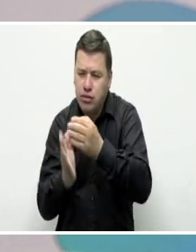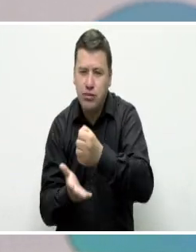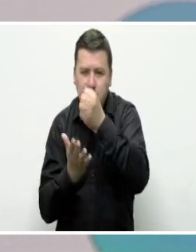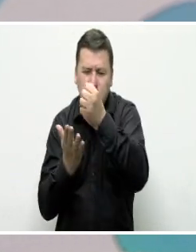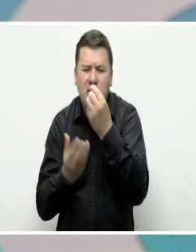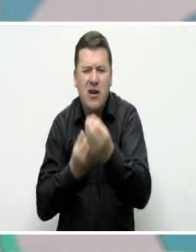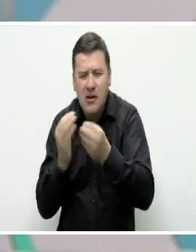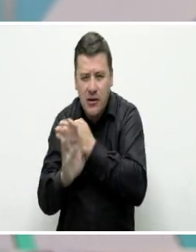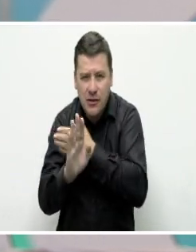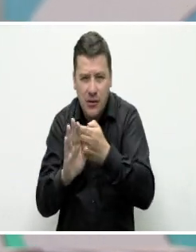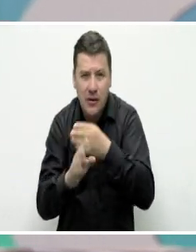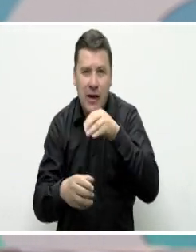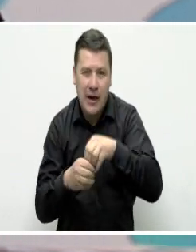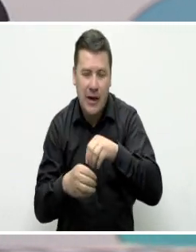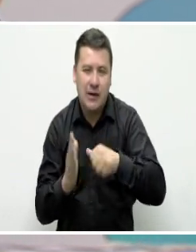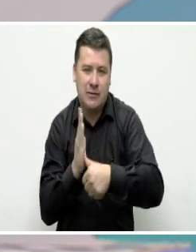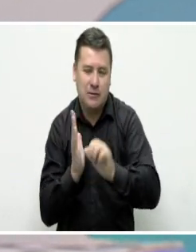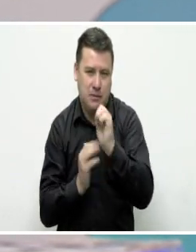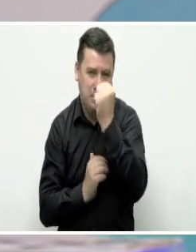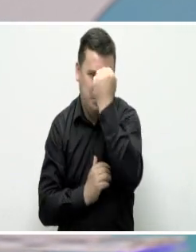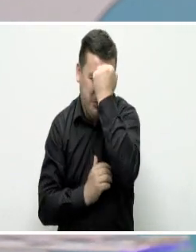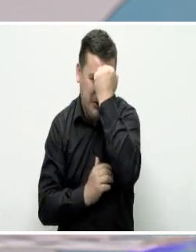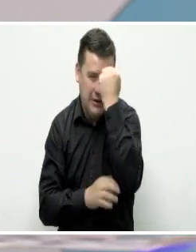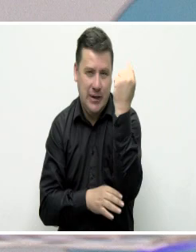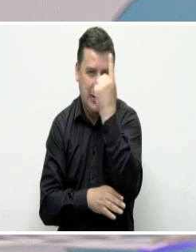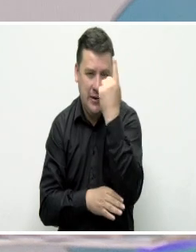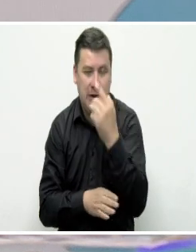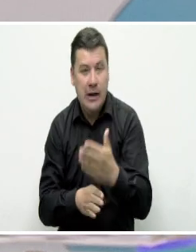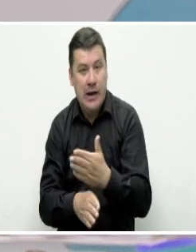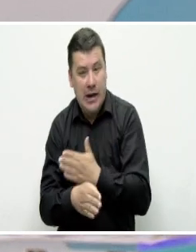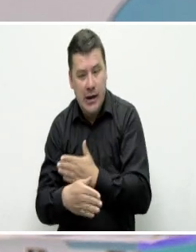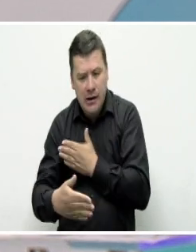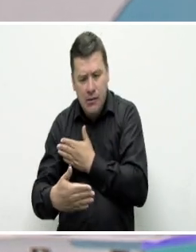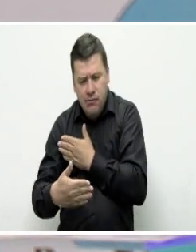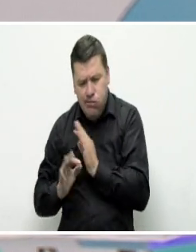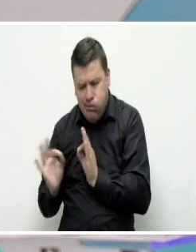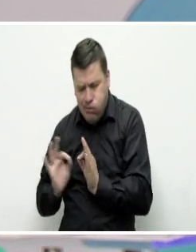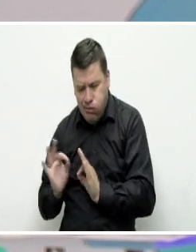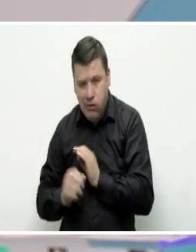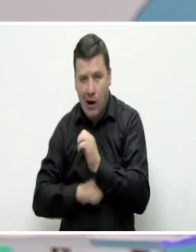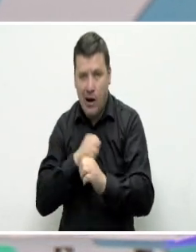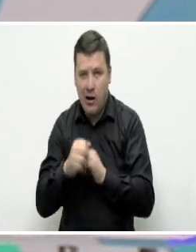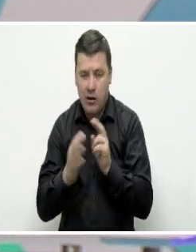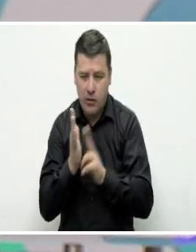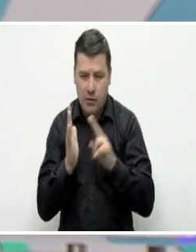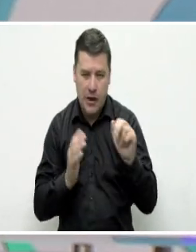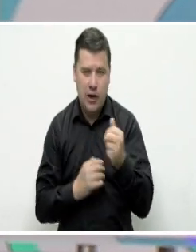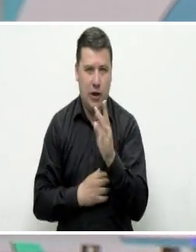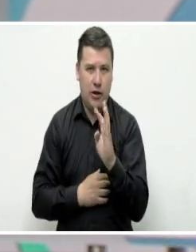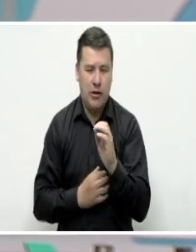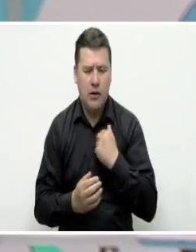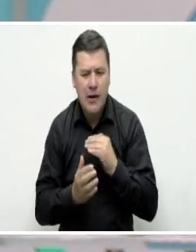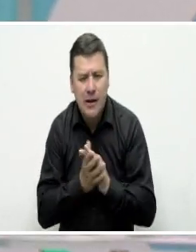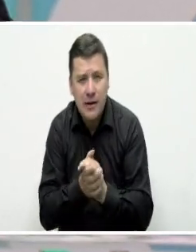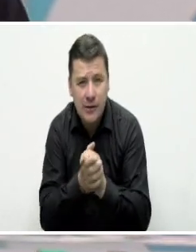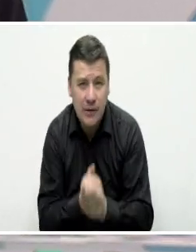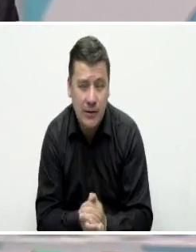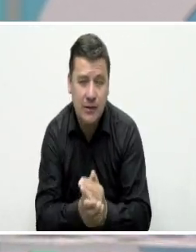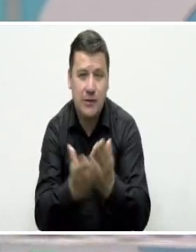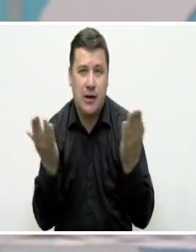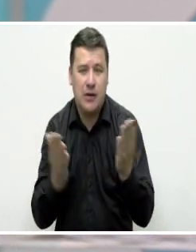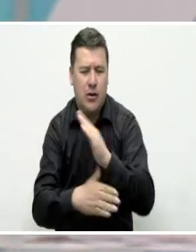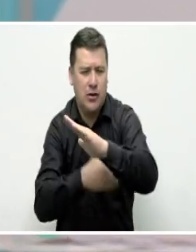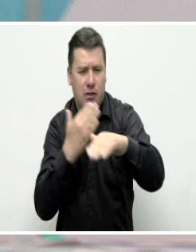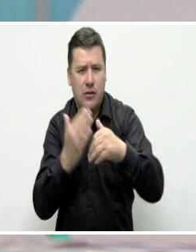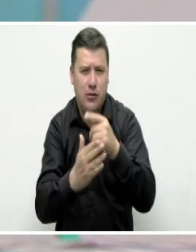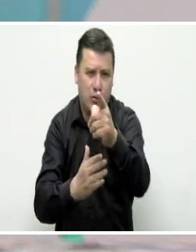Registraduría Nacional de Estado Civil de las gestiones adelantadas a lo largo del 2018. Quiero saludarlos a todos y cada uno de ustedes en